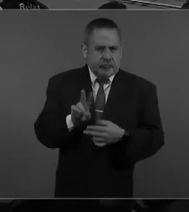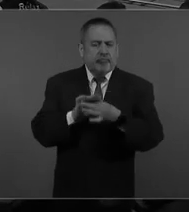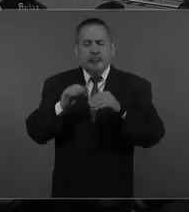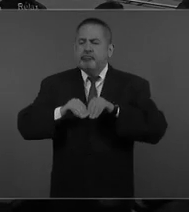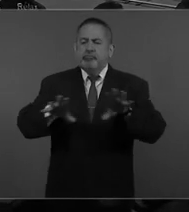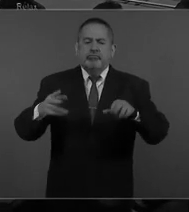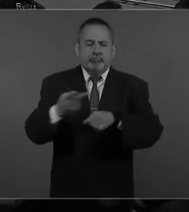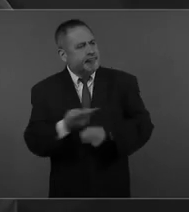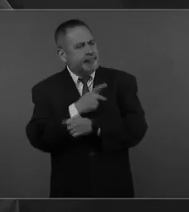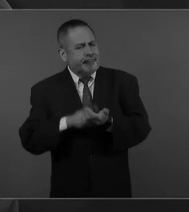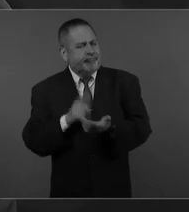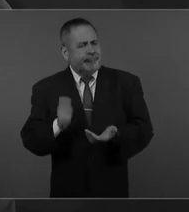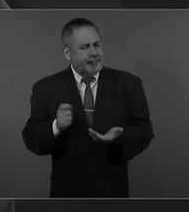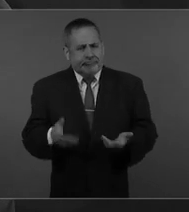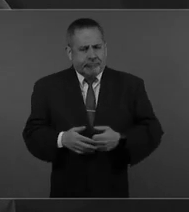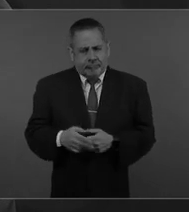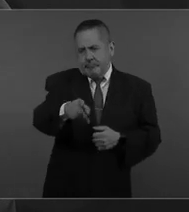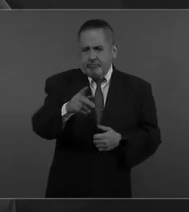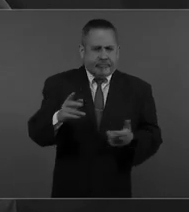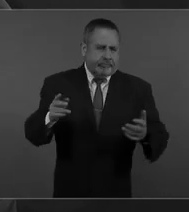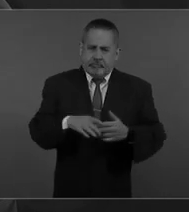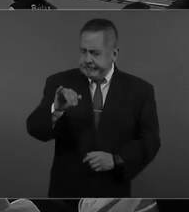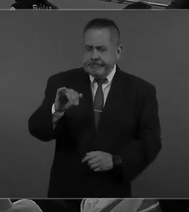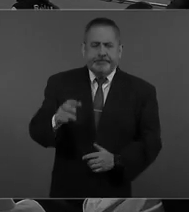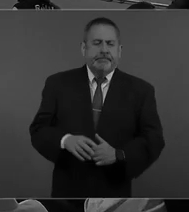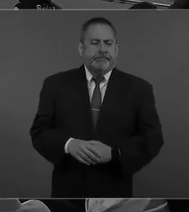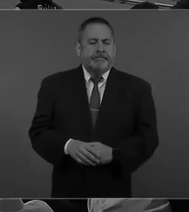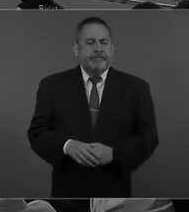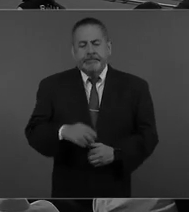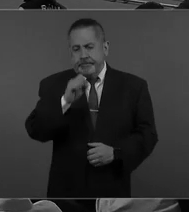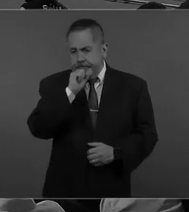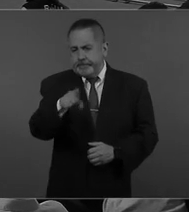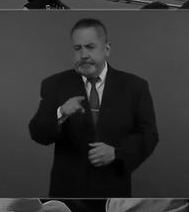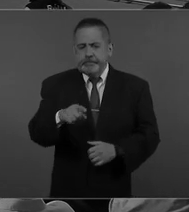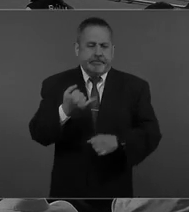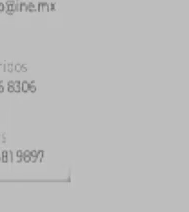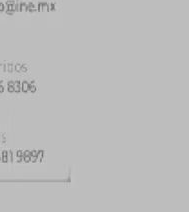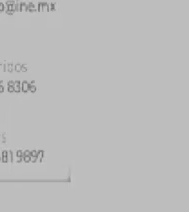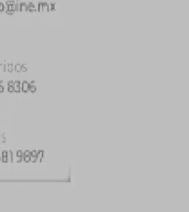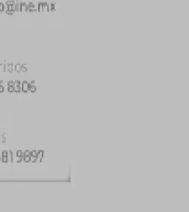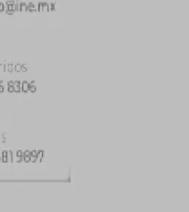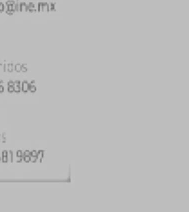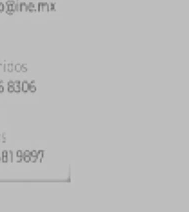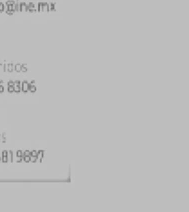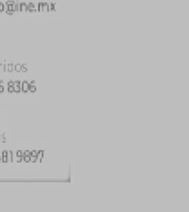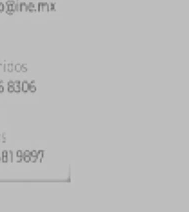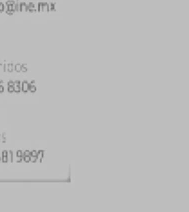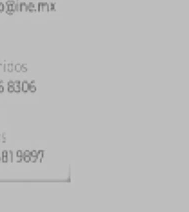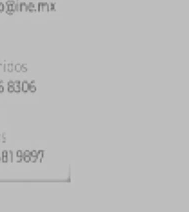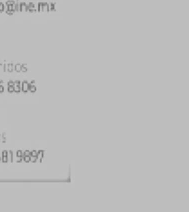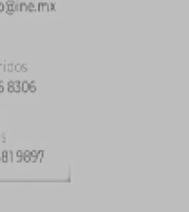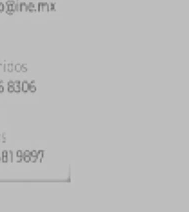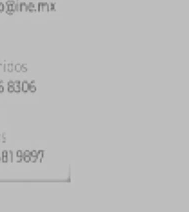conocer qué está sucediendo, porque sí es un asunto importante. Y también dar la información, porque hay un tiempo,